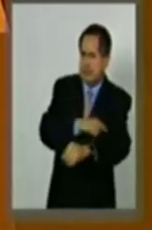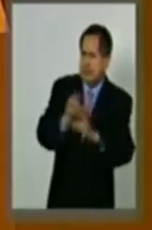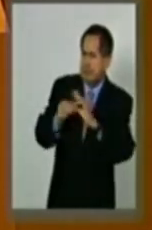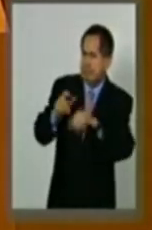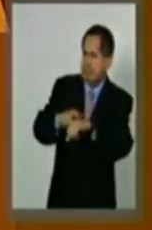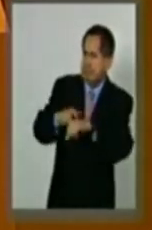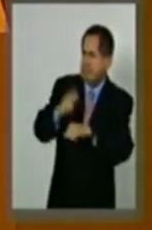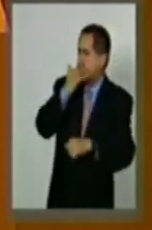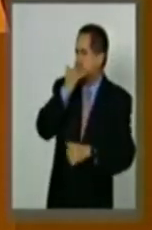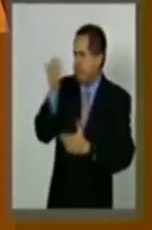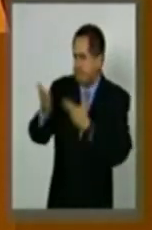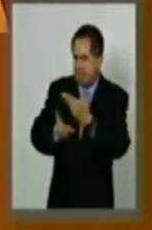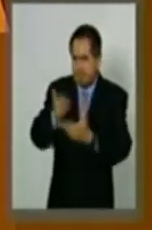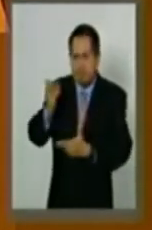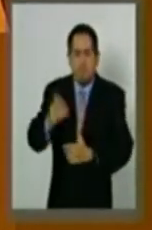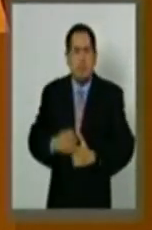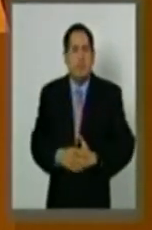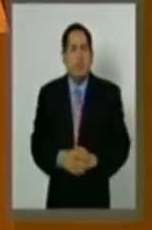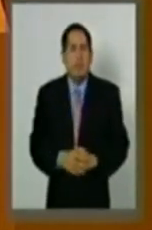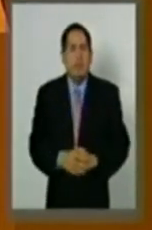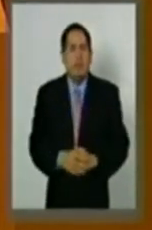presidente.